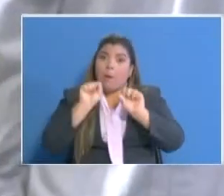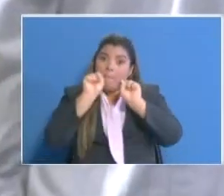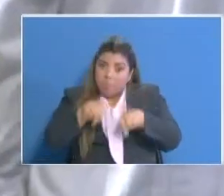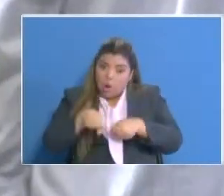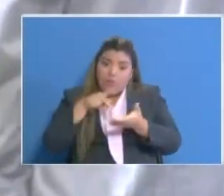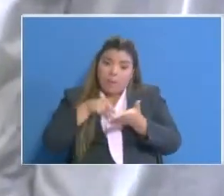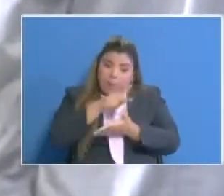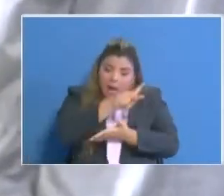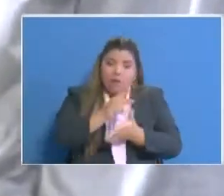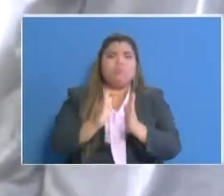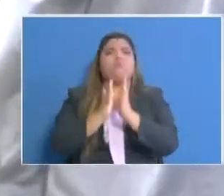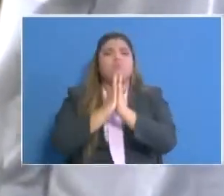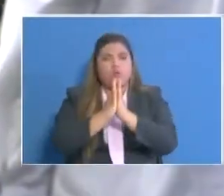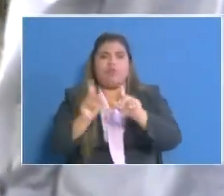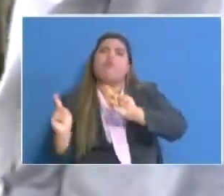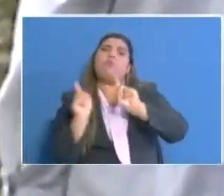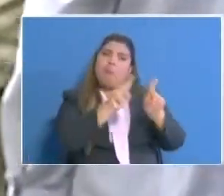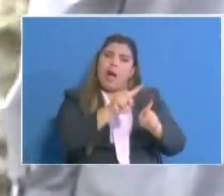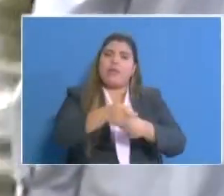háganlo.